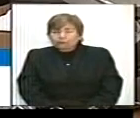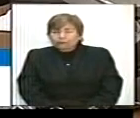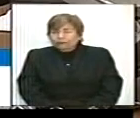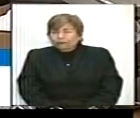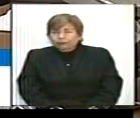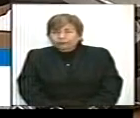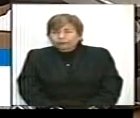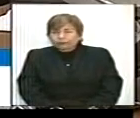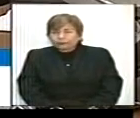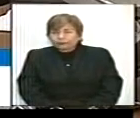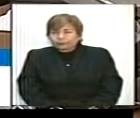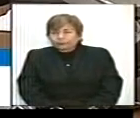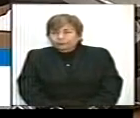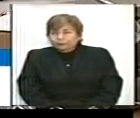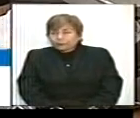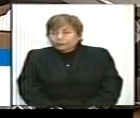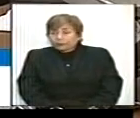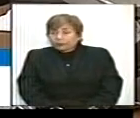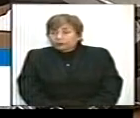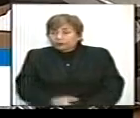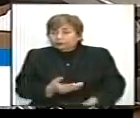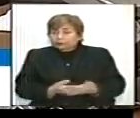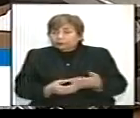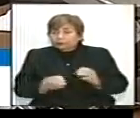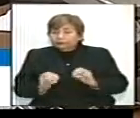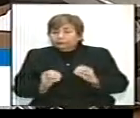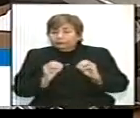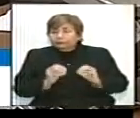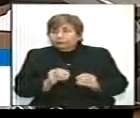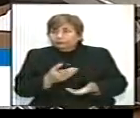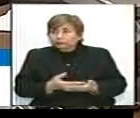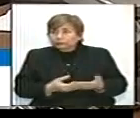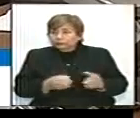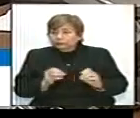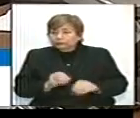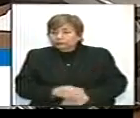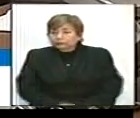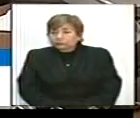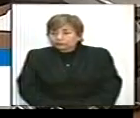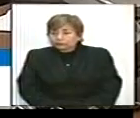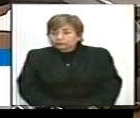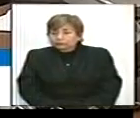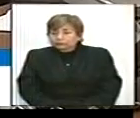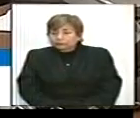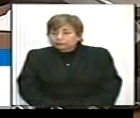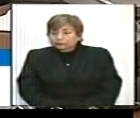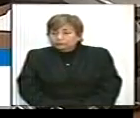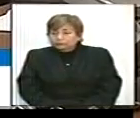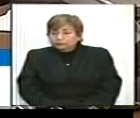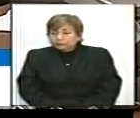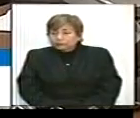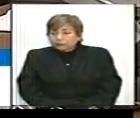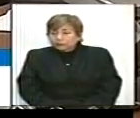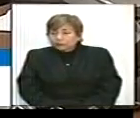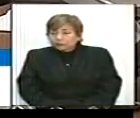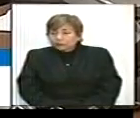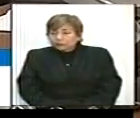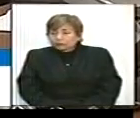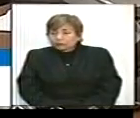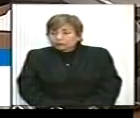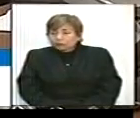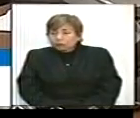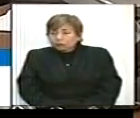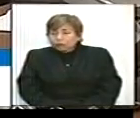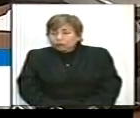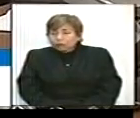Justamente ya entrando al proceso por el cual se está ejecutando este proyecto, se está empezando a ejecutar, es el mecanismo de obras por impuesto. Siguiente,